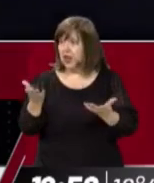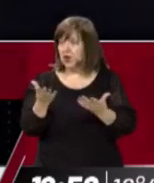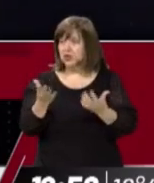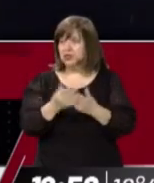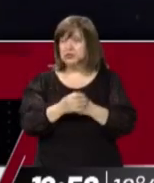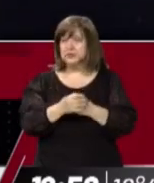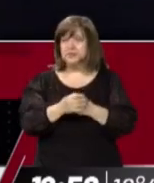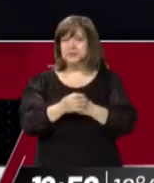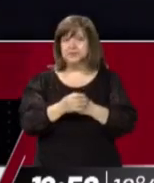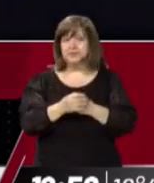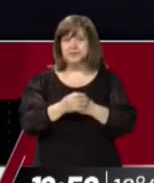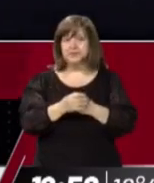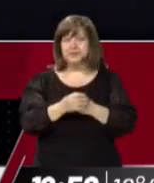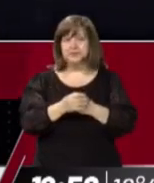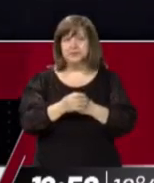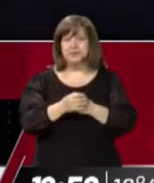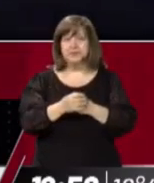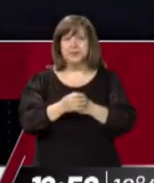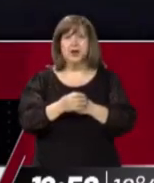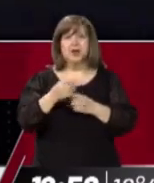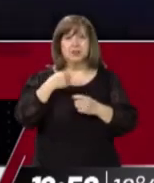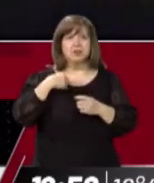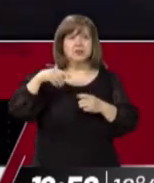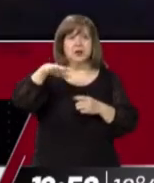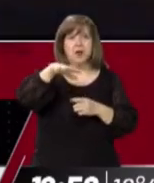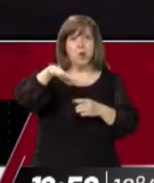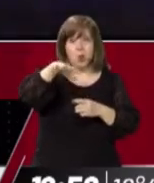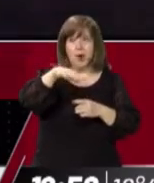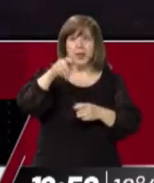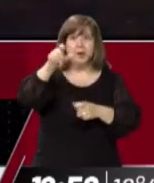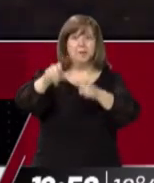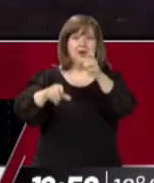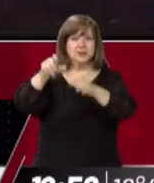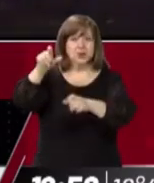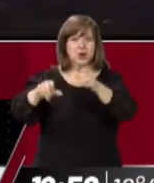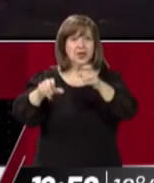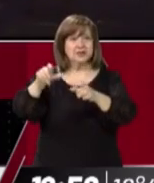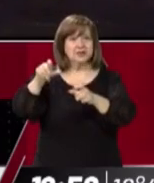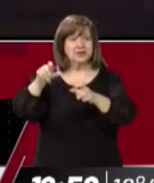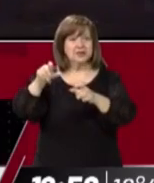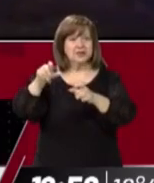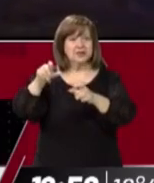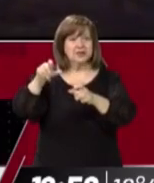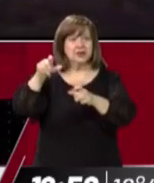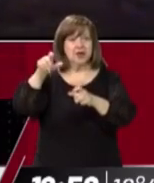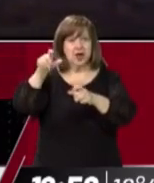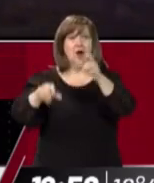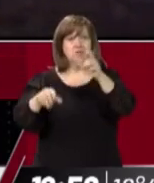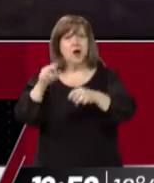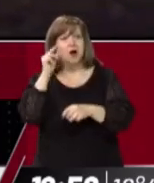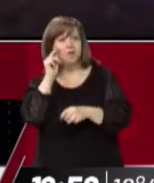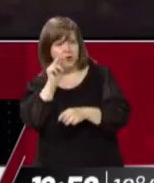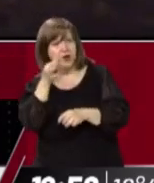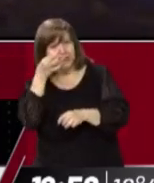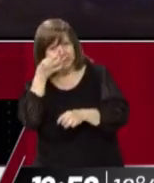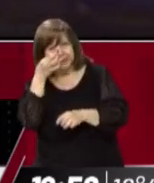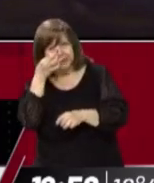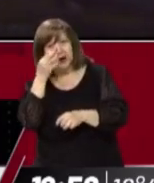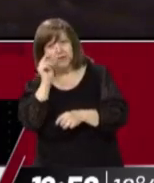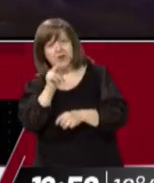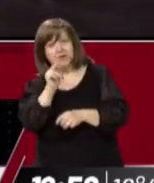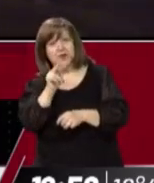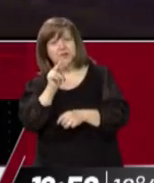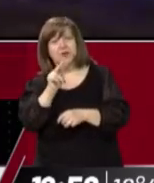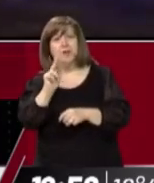Bueno, de lo que nos informaban de quienes estaban en el lugar, dicen que bueno, que habían varias personas que habrían presenciado, digamos, el hecho,